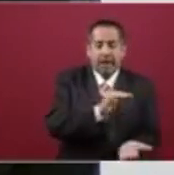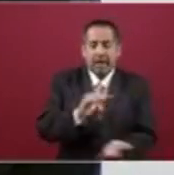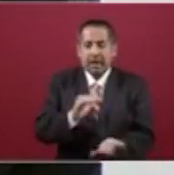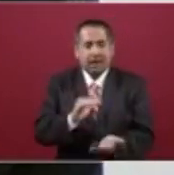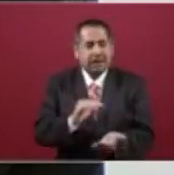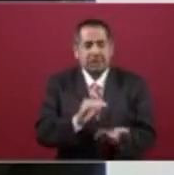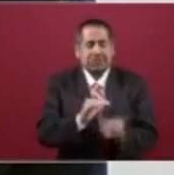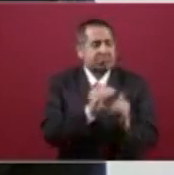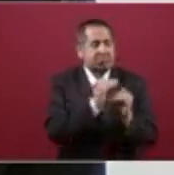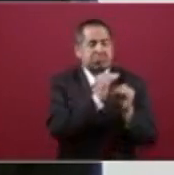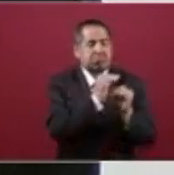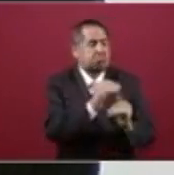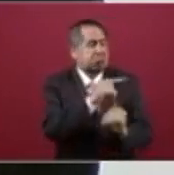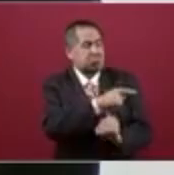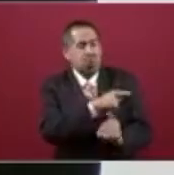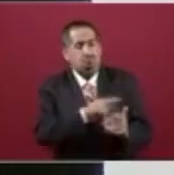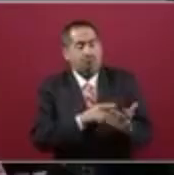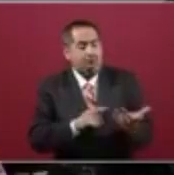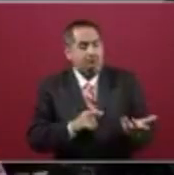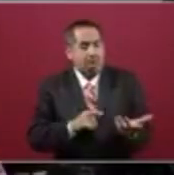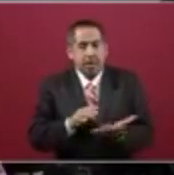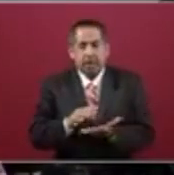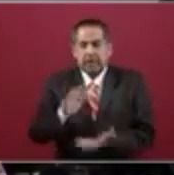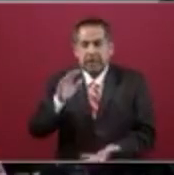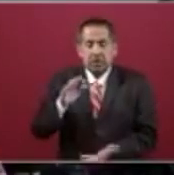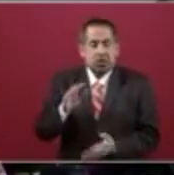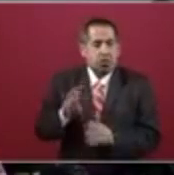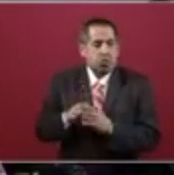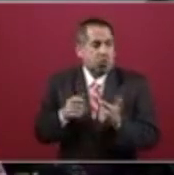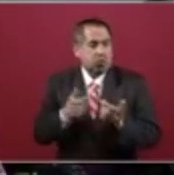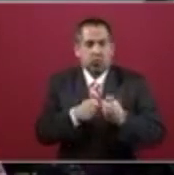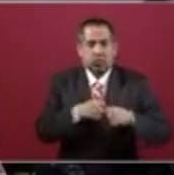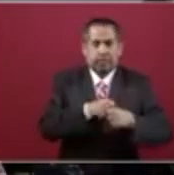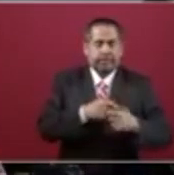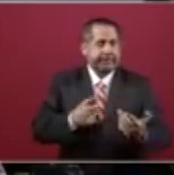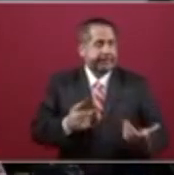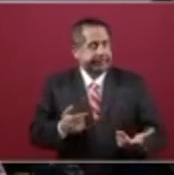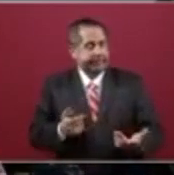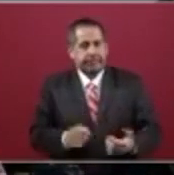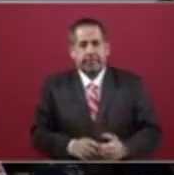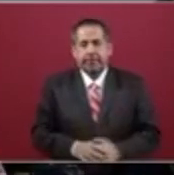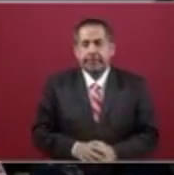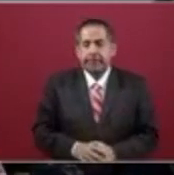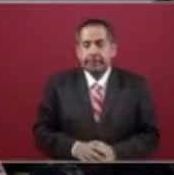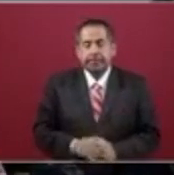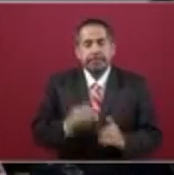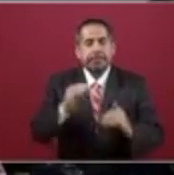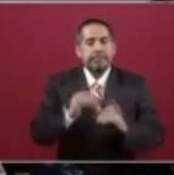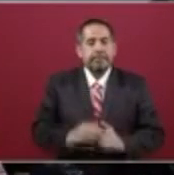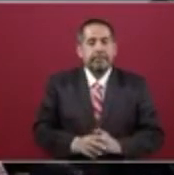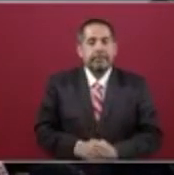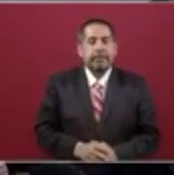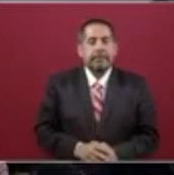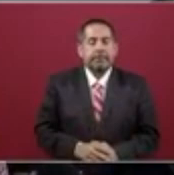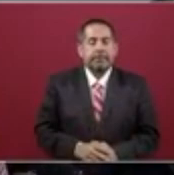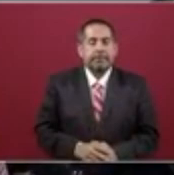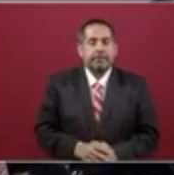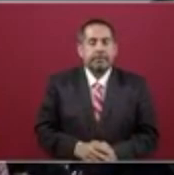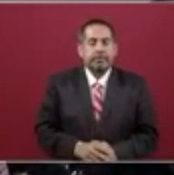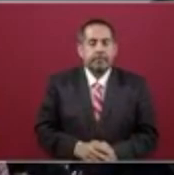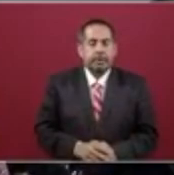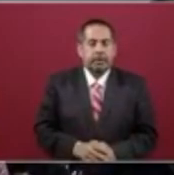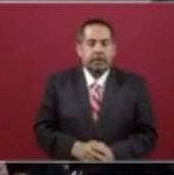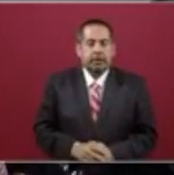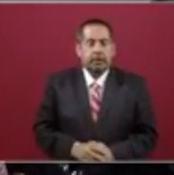marginal en relación a lo que requiere el país. La que sigue, por favor. Bueno,